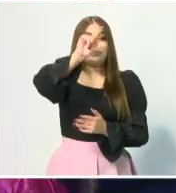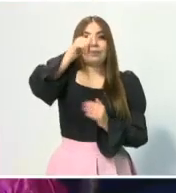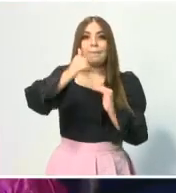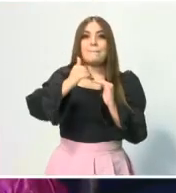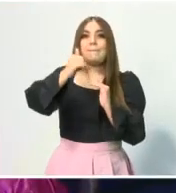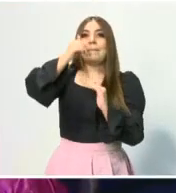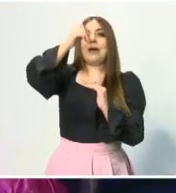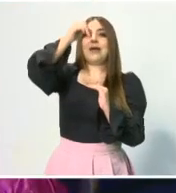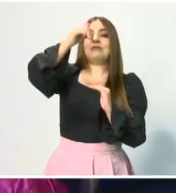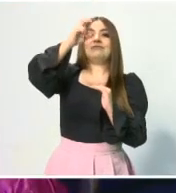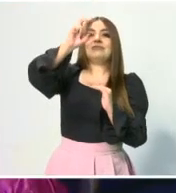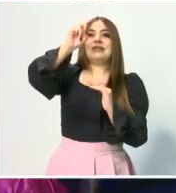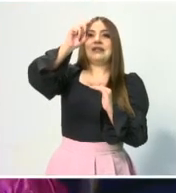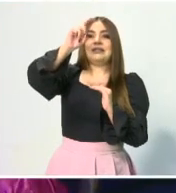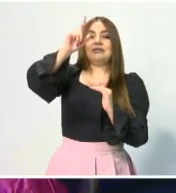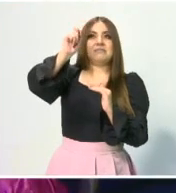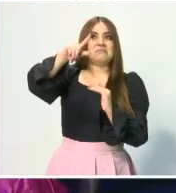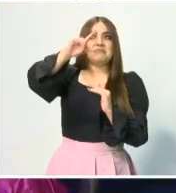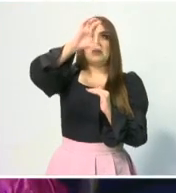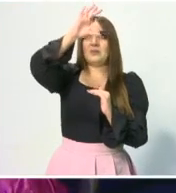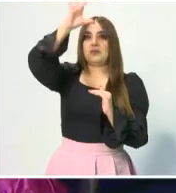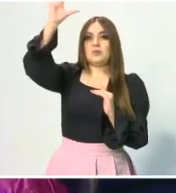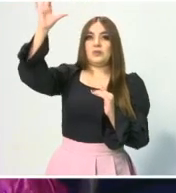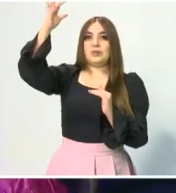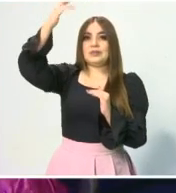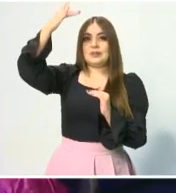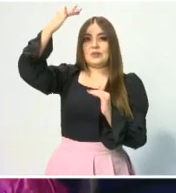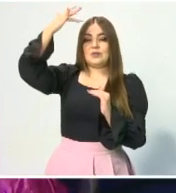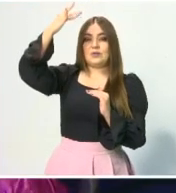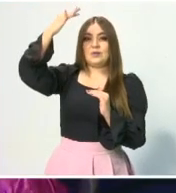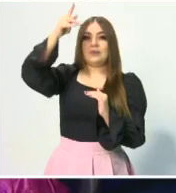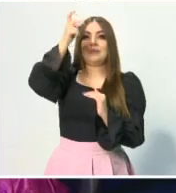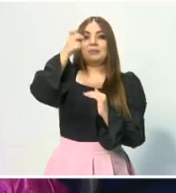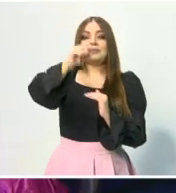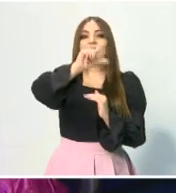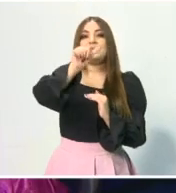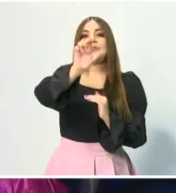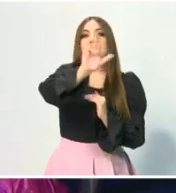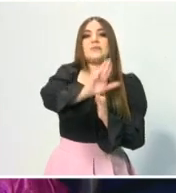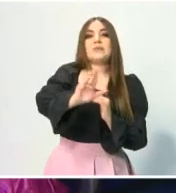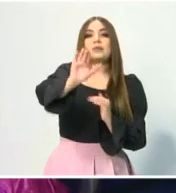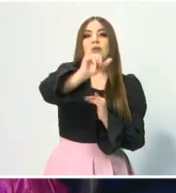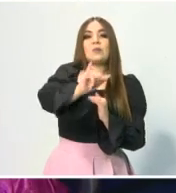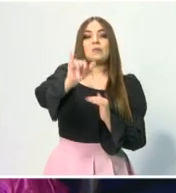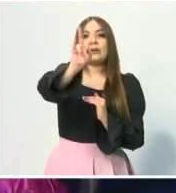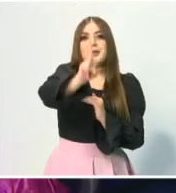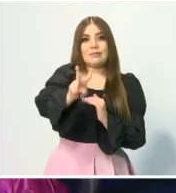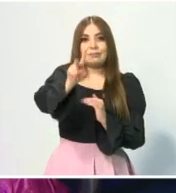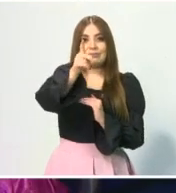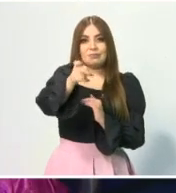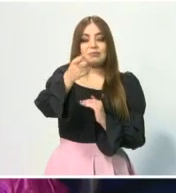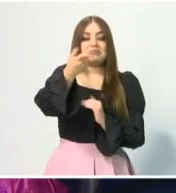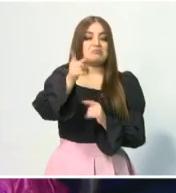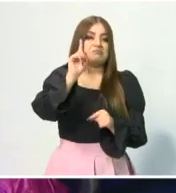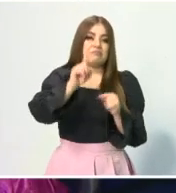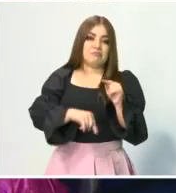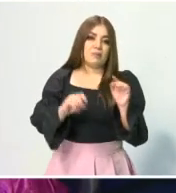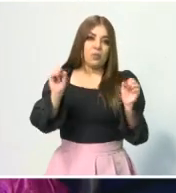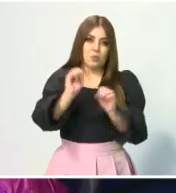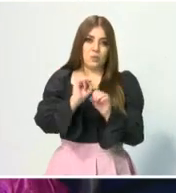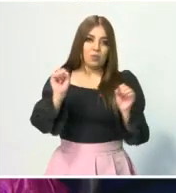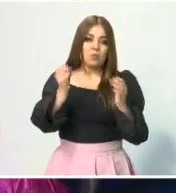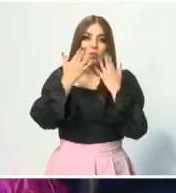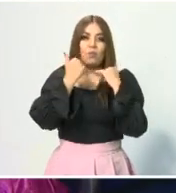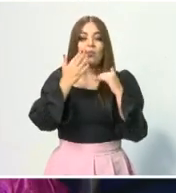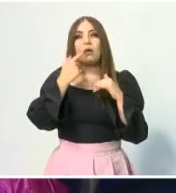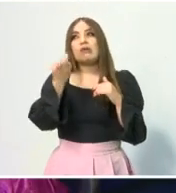con esta misma condición de cielo despejado. Se mantiene para miércoles, jueves y viernes, descartando por completo